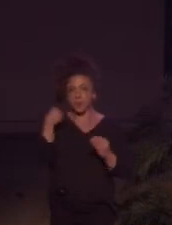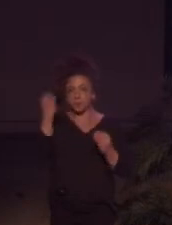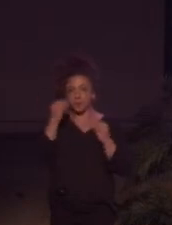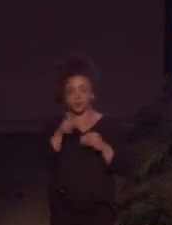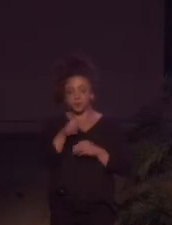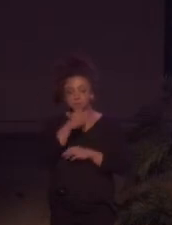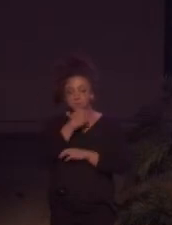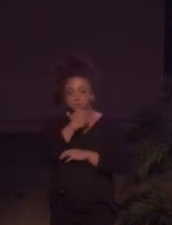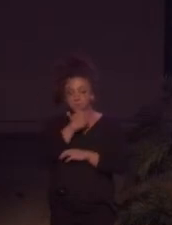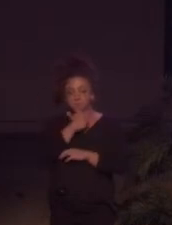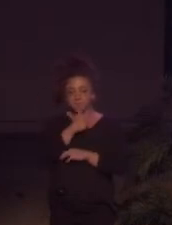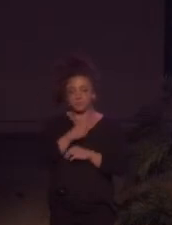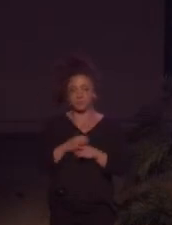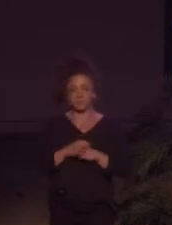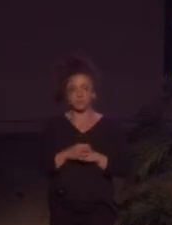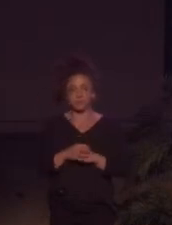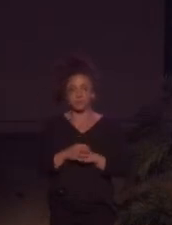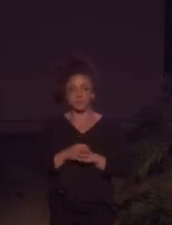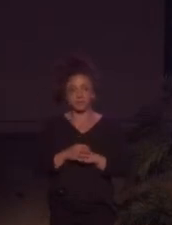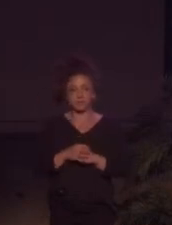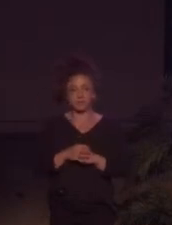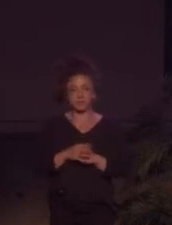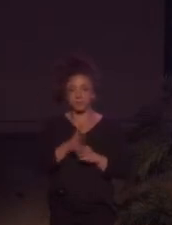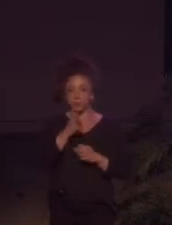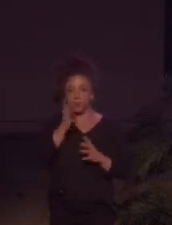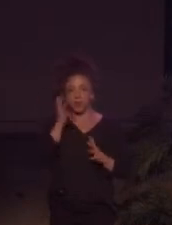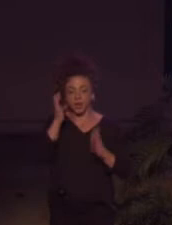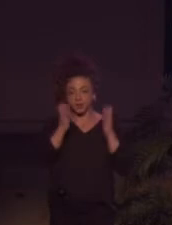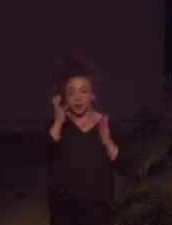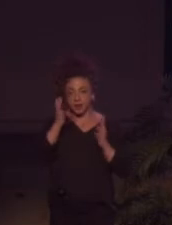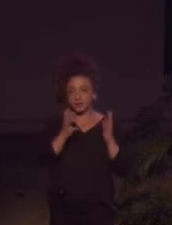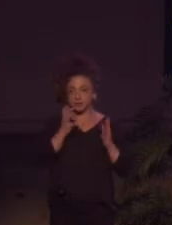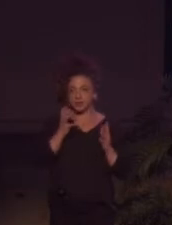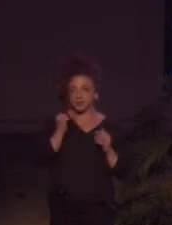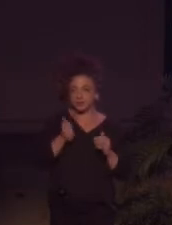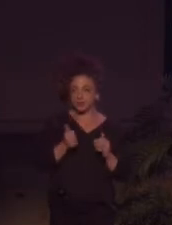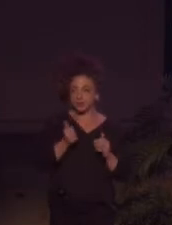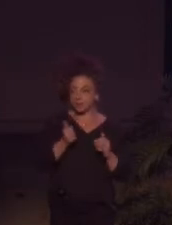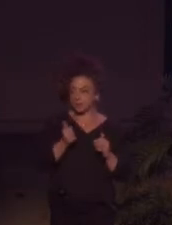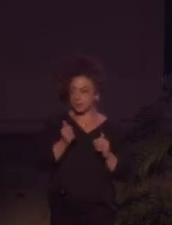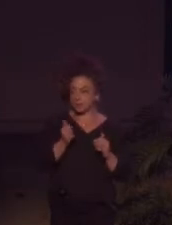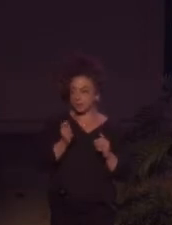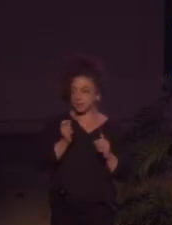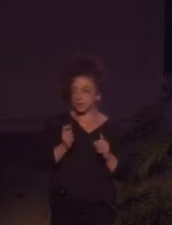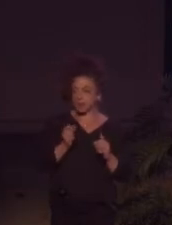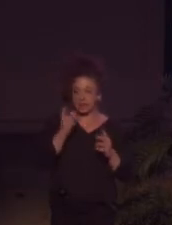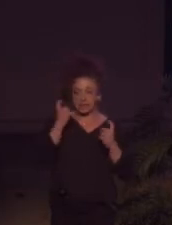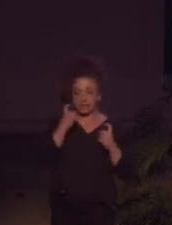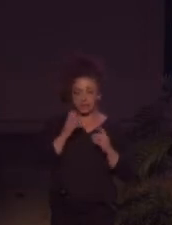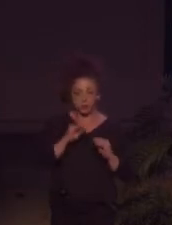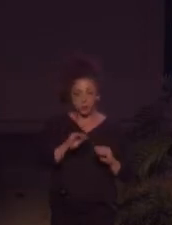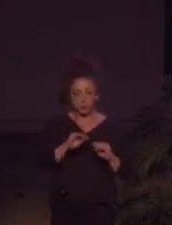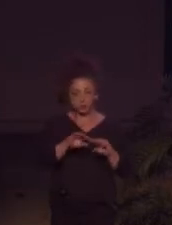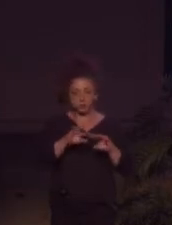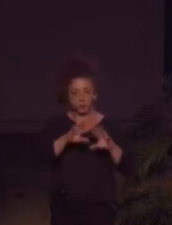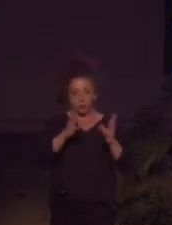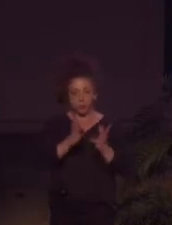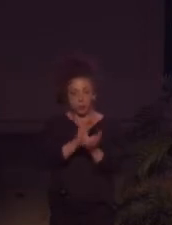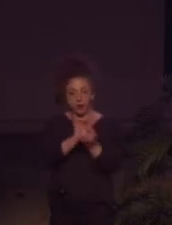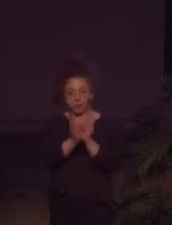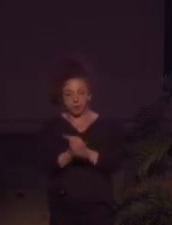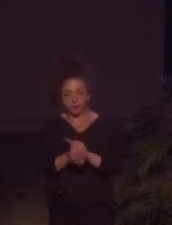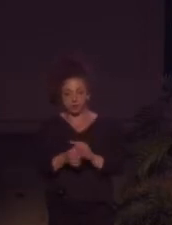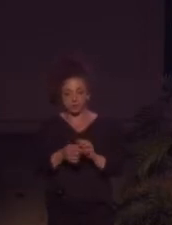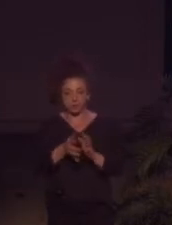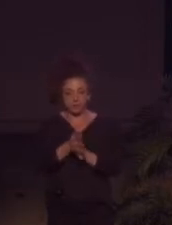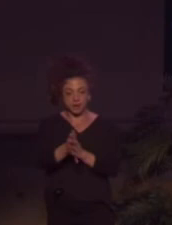beraien mundua aldatzeko saiakera. Osa, hor ikusten da, ez? Sujetuak direla, ez dutela norabaitera jun nahi, beraiek